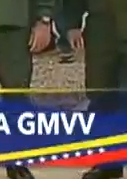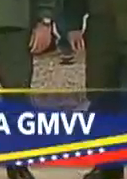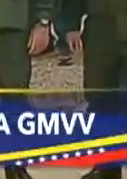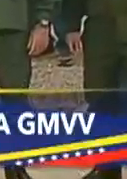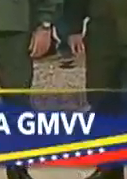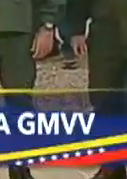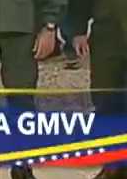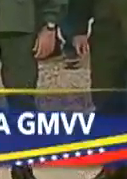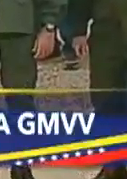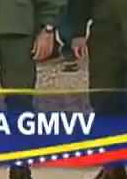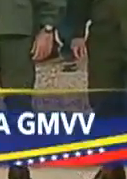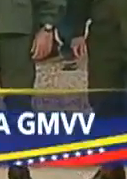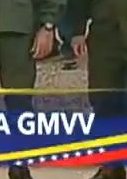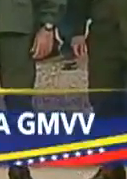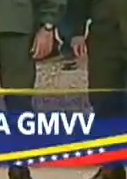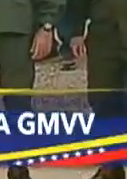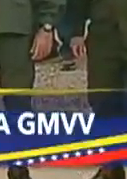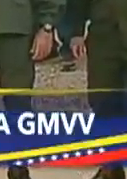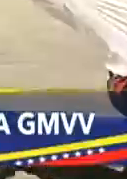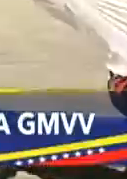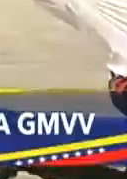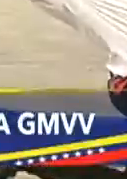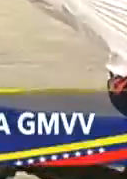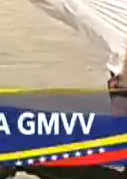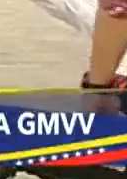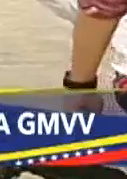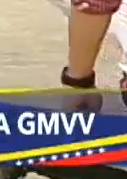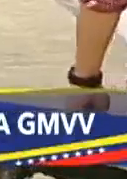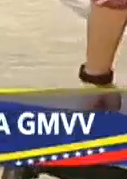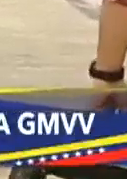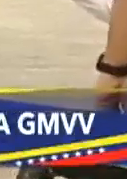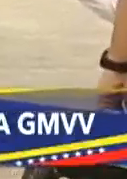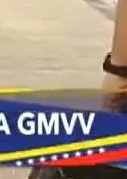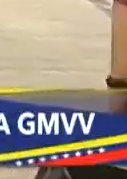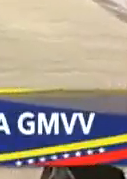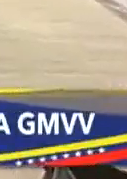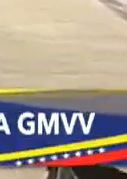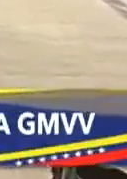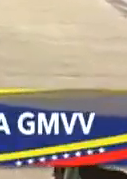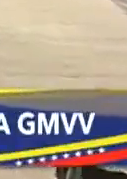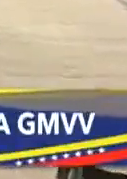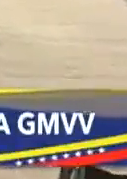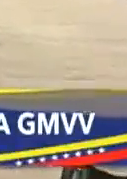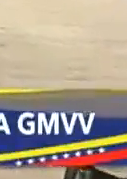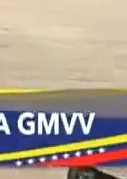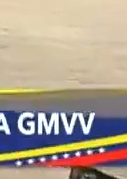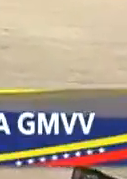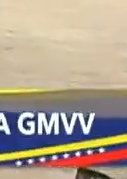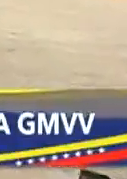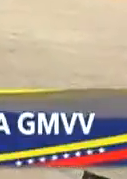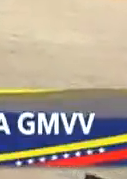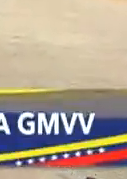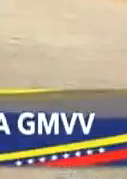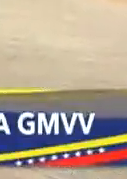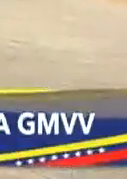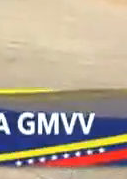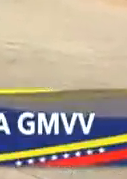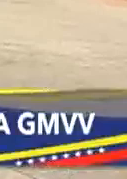1.698 desde el año 2011 hasta la fecha, siendo la meta de más de 32.000